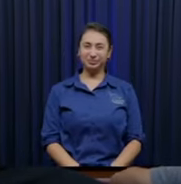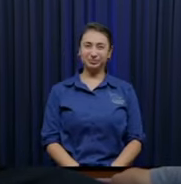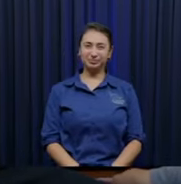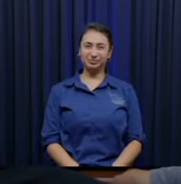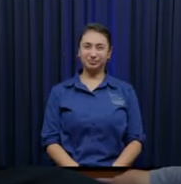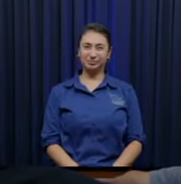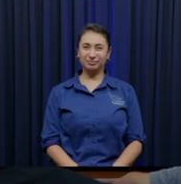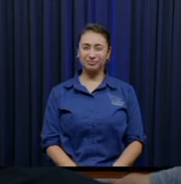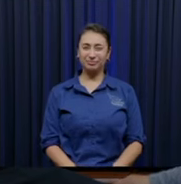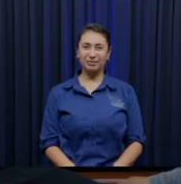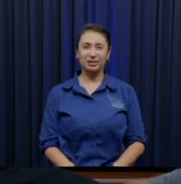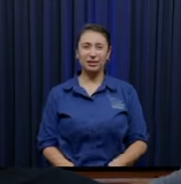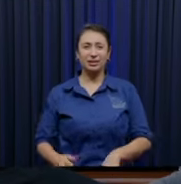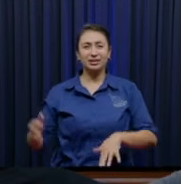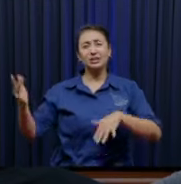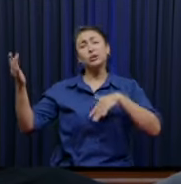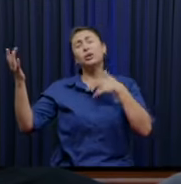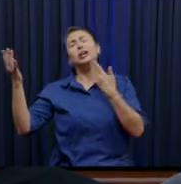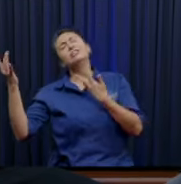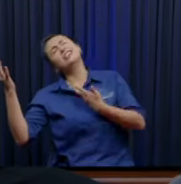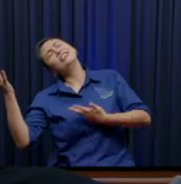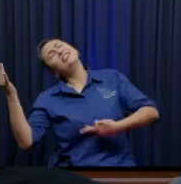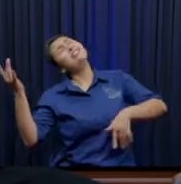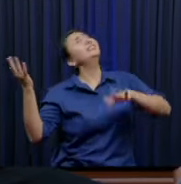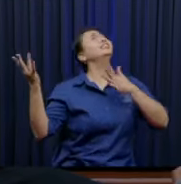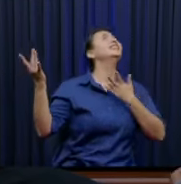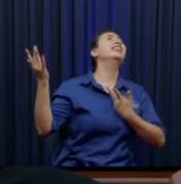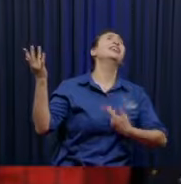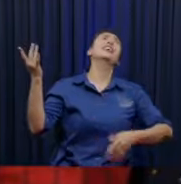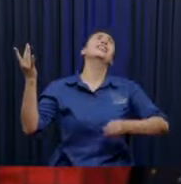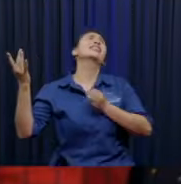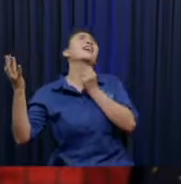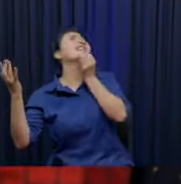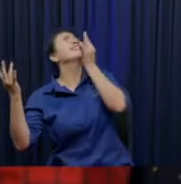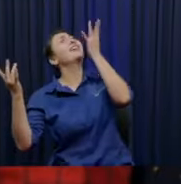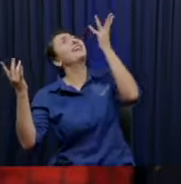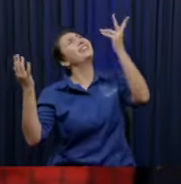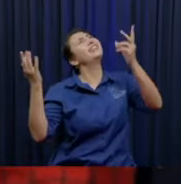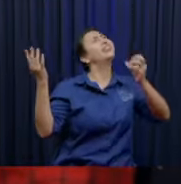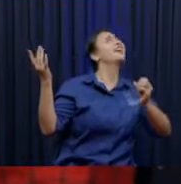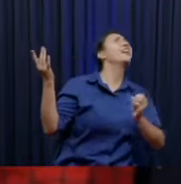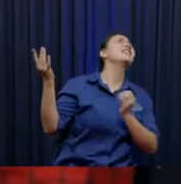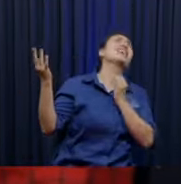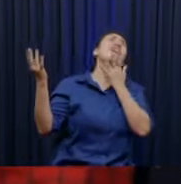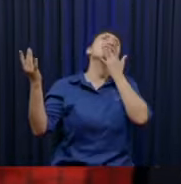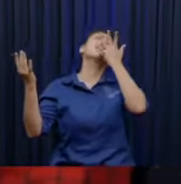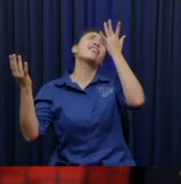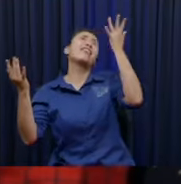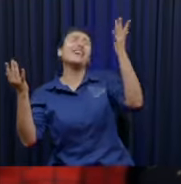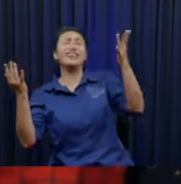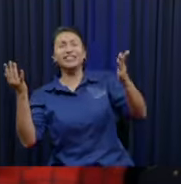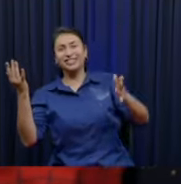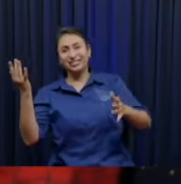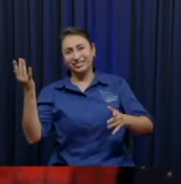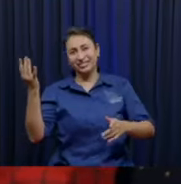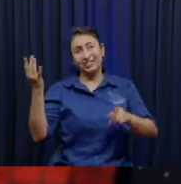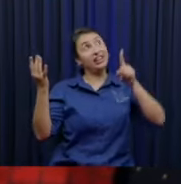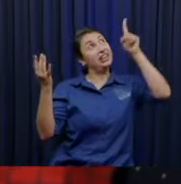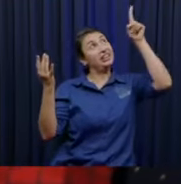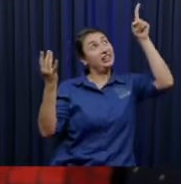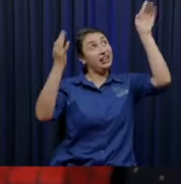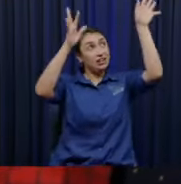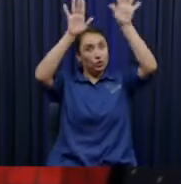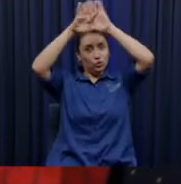Su esposa lo va a tener que llamar 5 veces para el desayuno. En cambio, ahora usted le alega, ¿por qué no está todavía el desayuno?